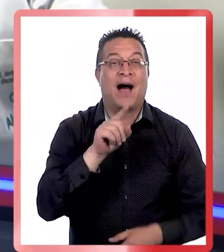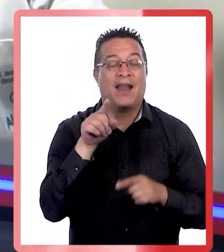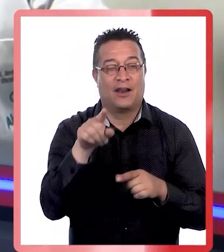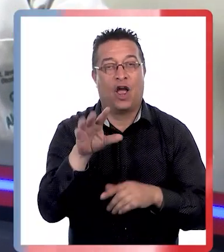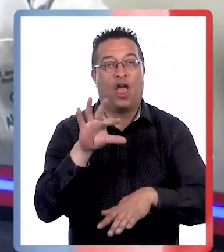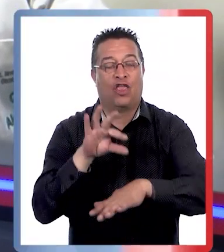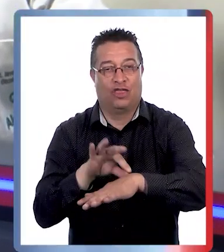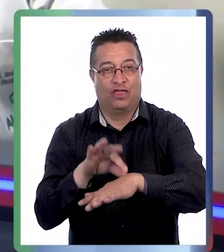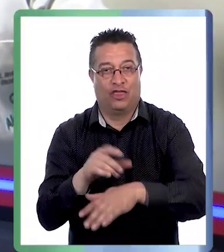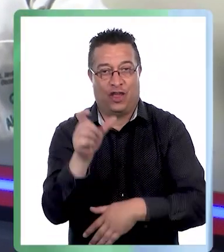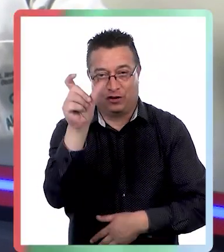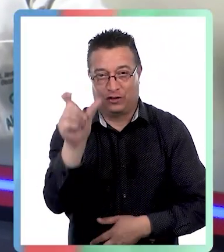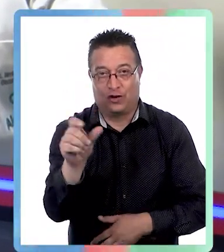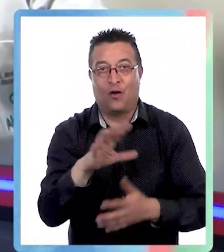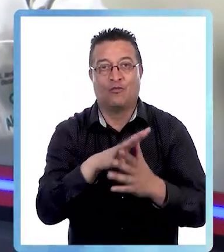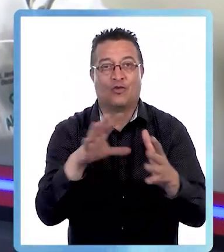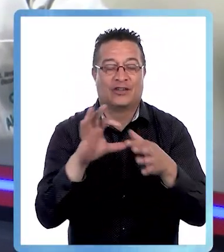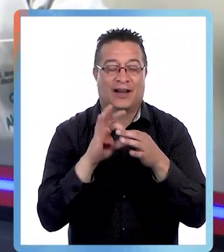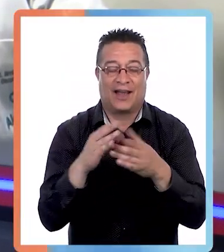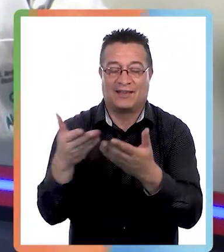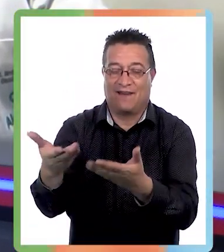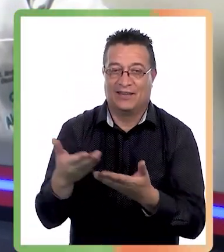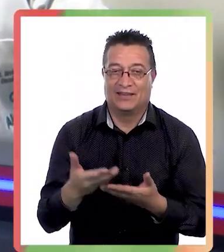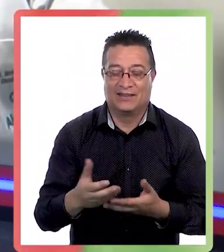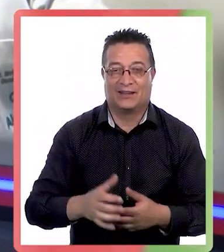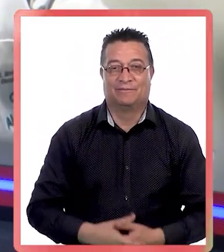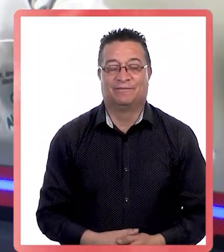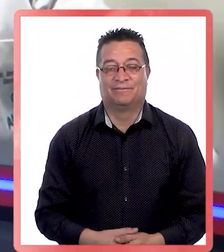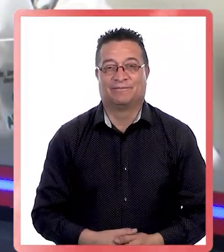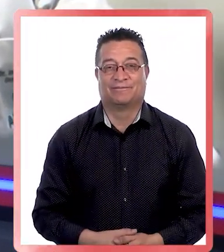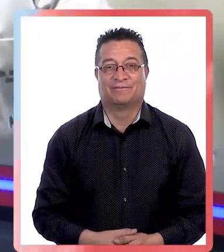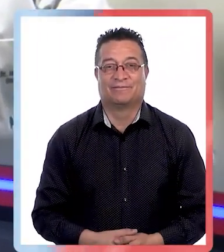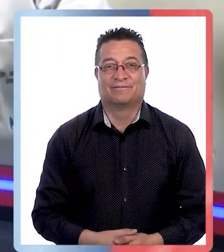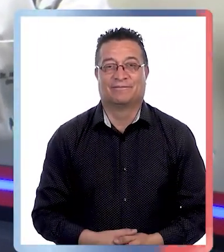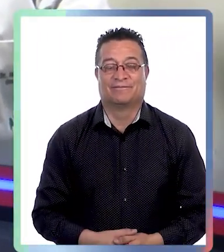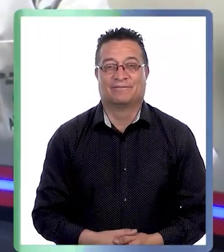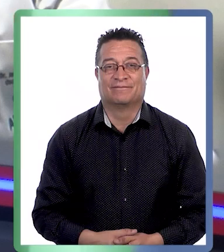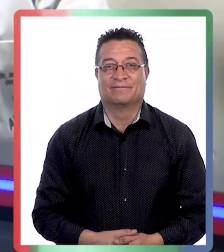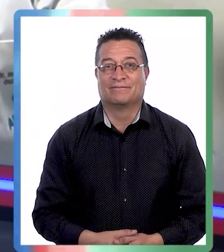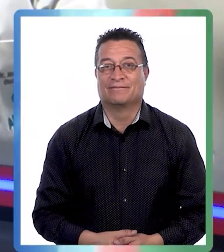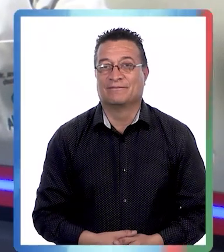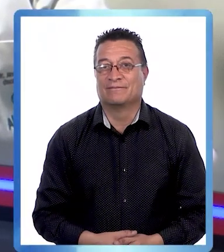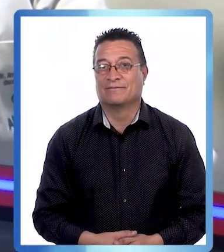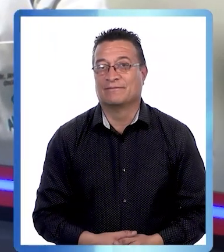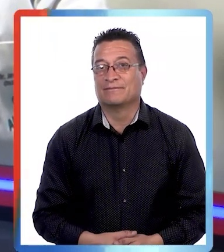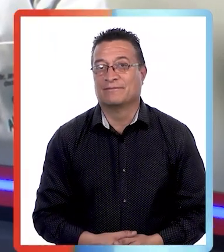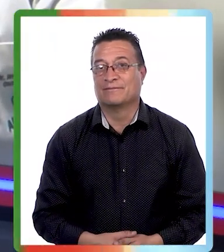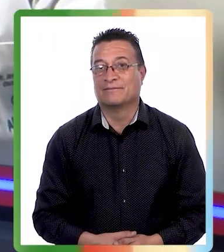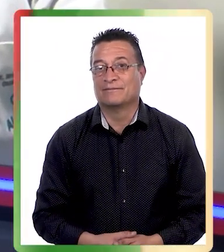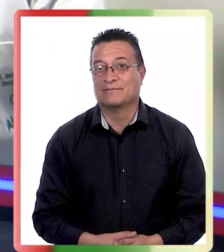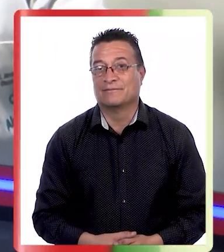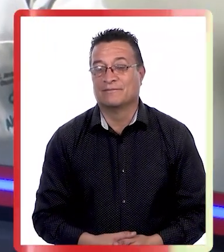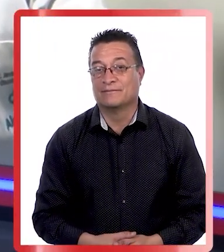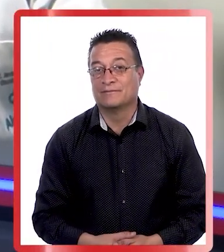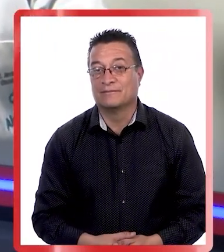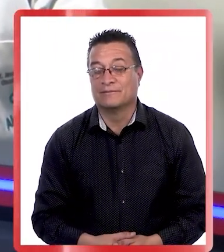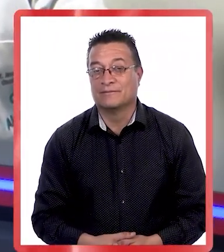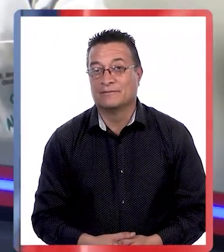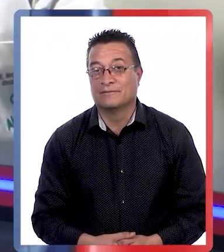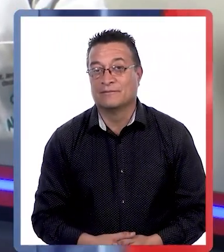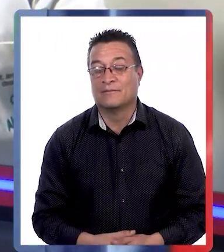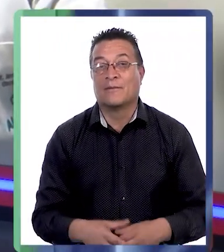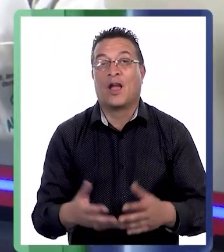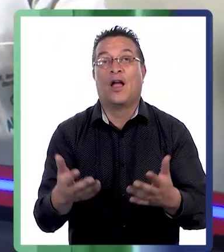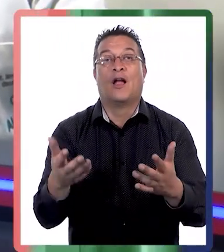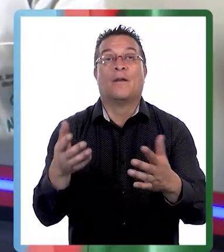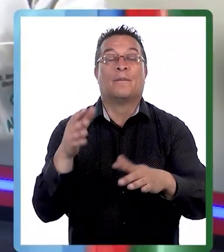Javier Quilodrán. Doctor, muchas gracias por acompañarnos. Muchas gracias a ustedes por la invitación, un gusto saludarlos. Doctor,